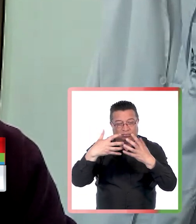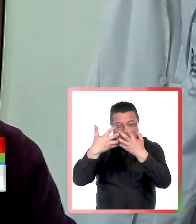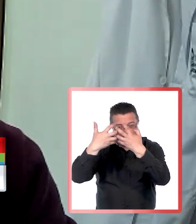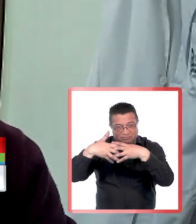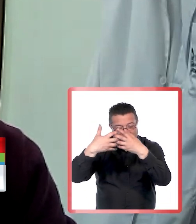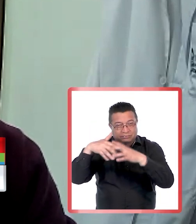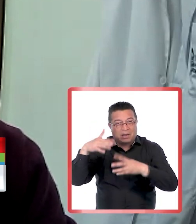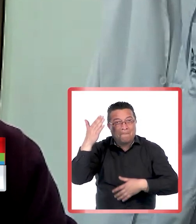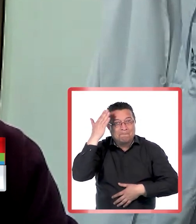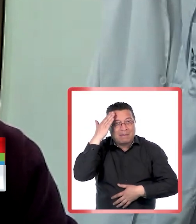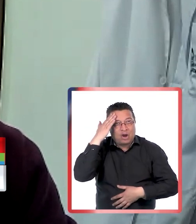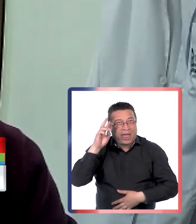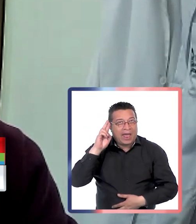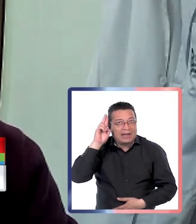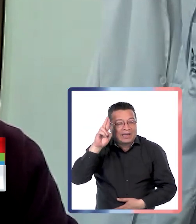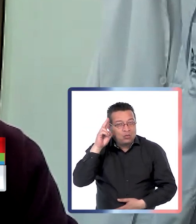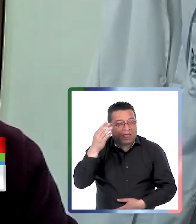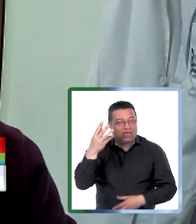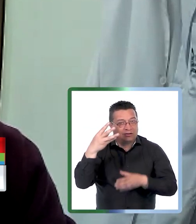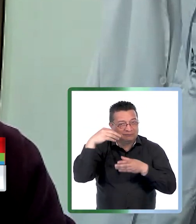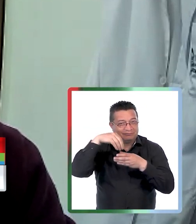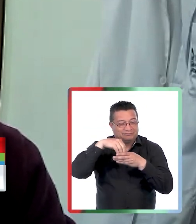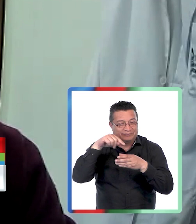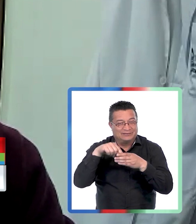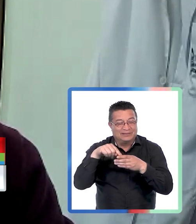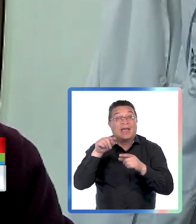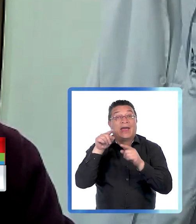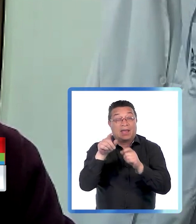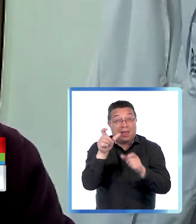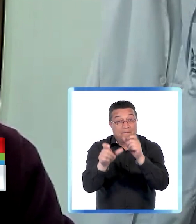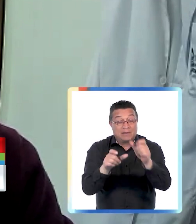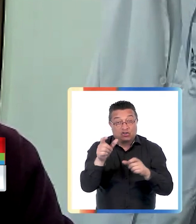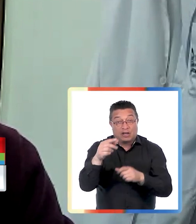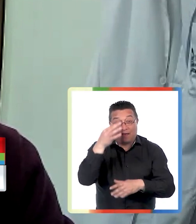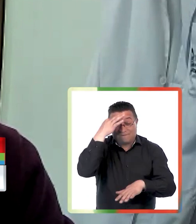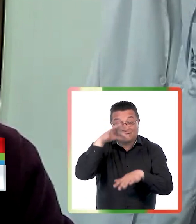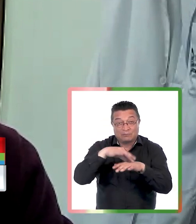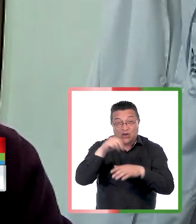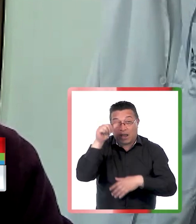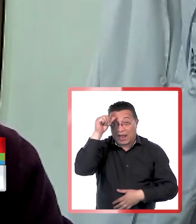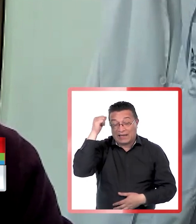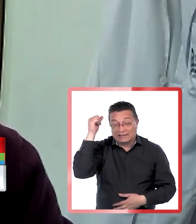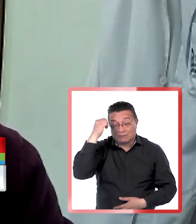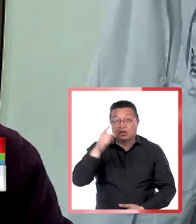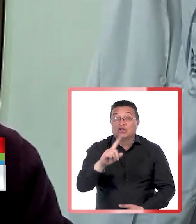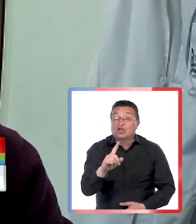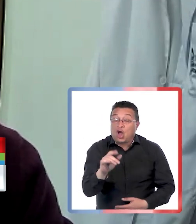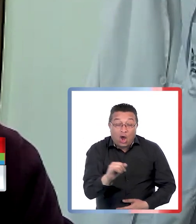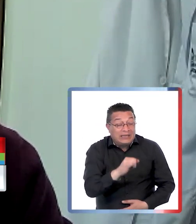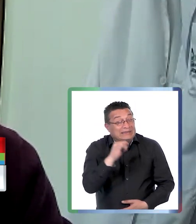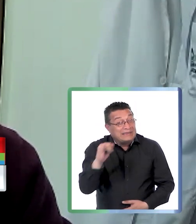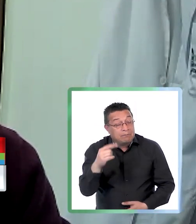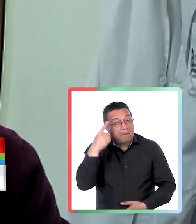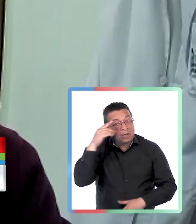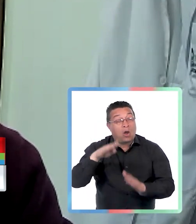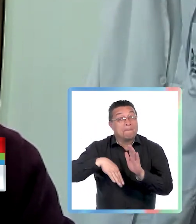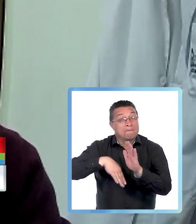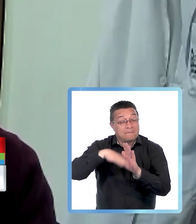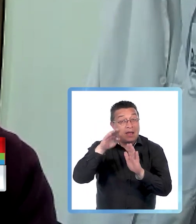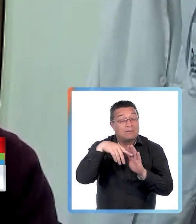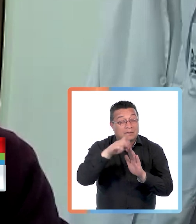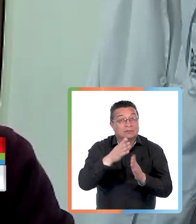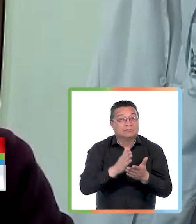asienta la maquinaria de la memoria. Y es por esa razón que los pacientes con enfermedad de Alzheimer, aunque no siempre, pero la mayoría de las